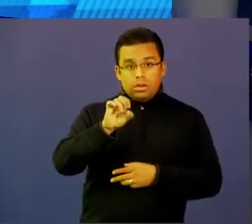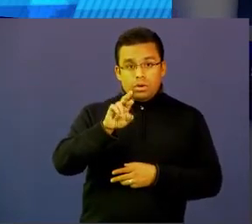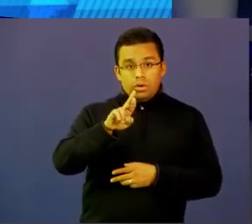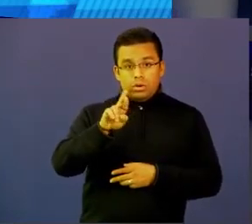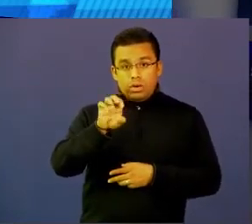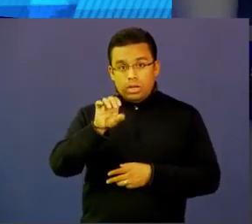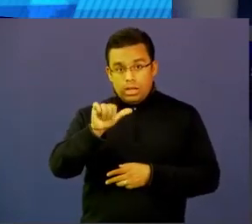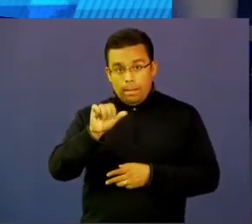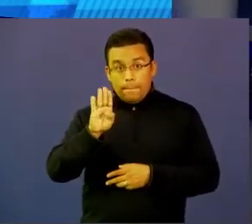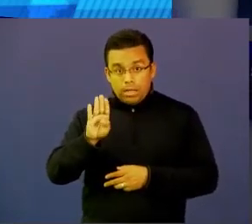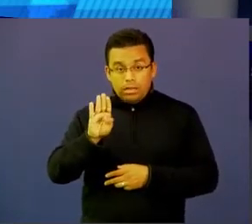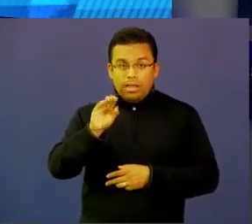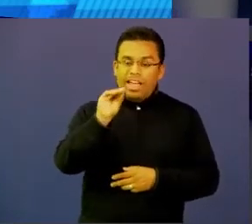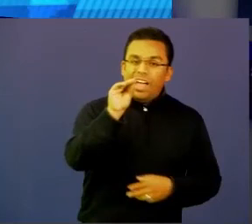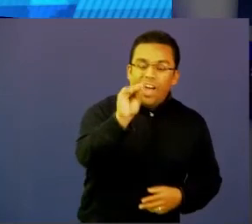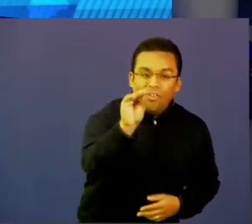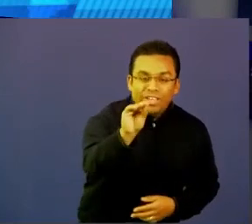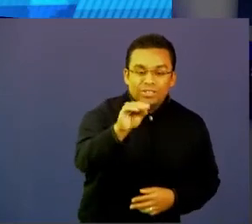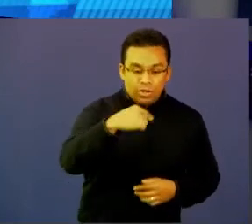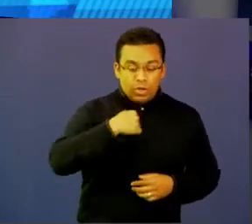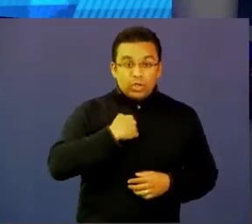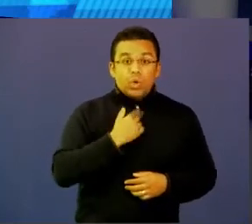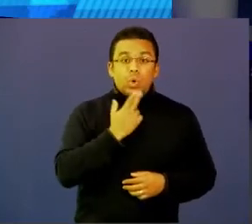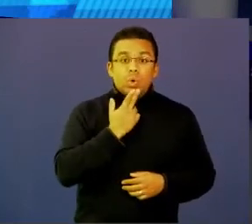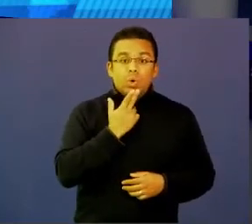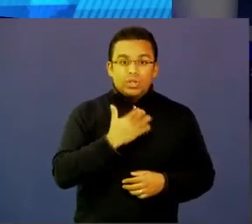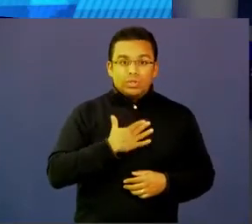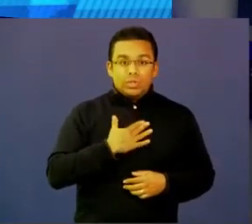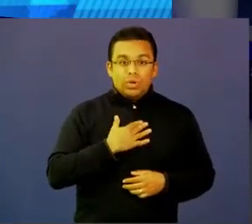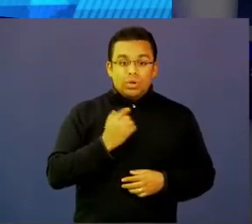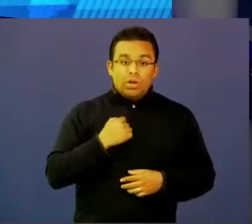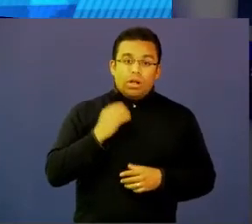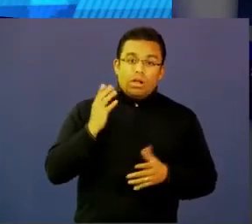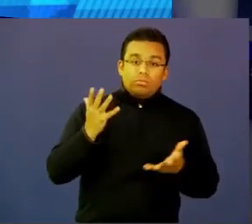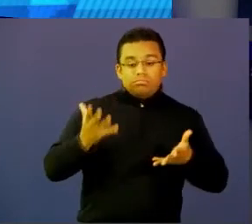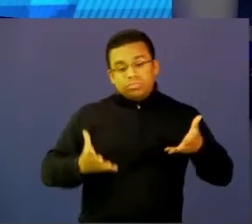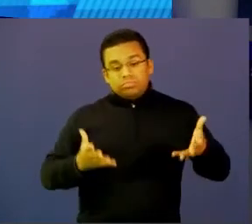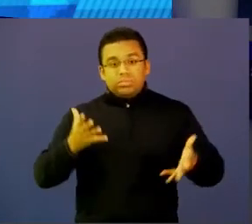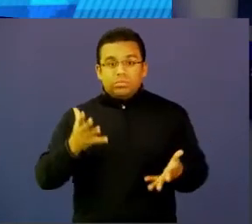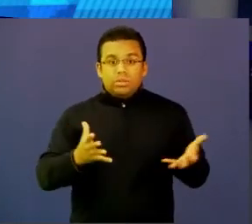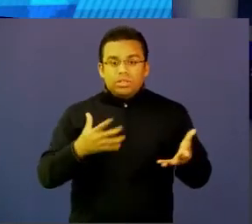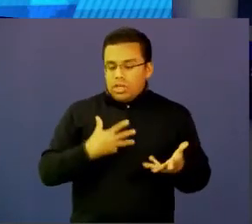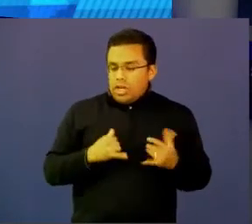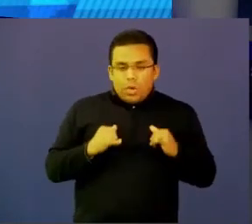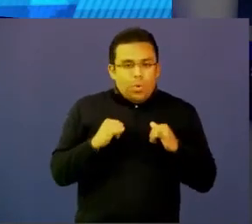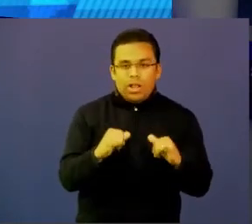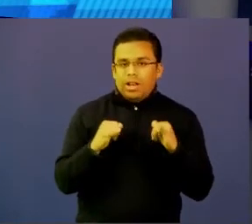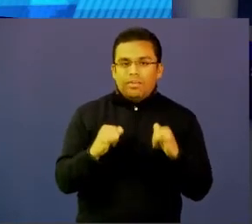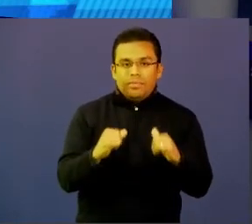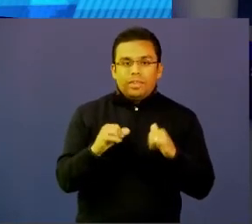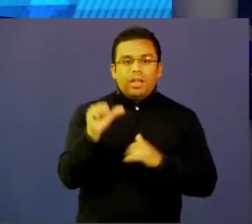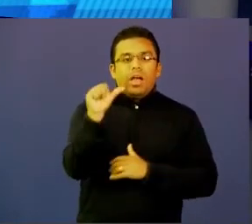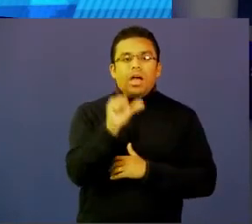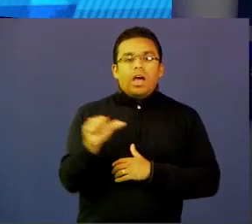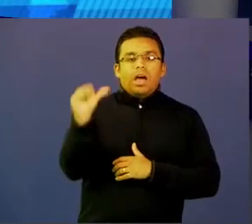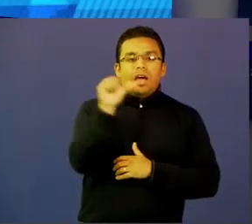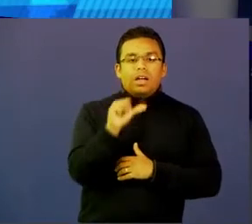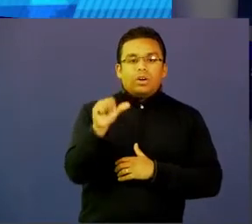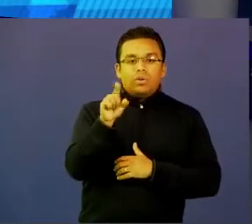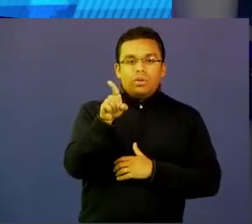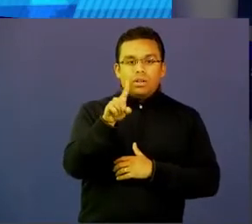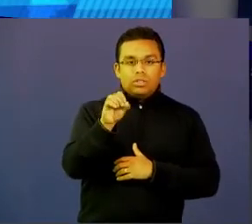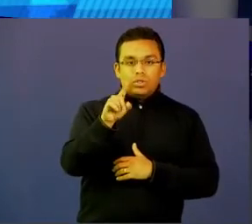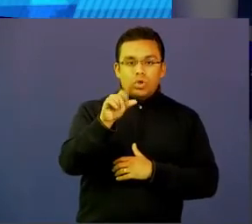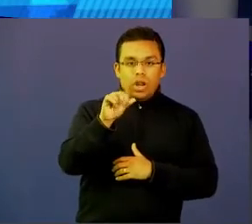darme palo, recuerden que yo no soy presentador, soy sencillamente uno de ustedes, soy arroba solano. Edgar Rojas,